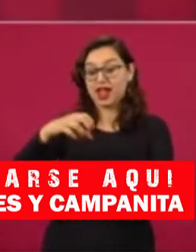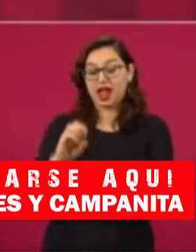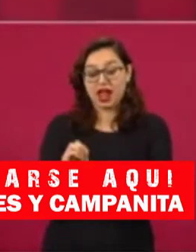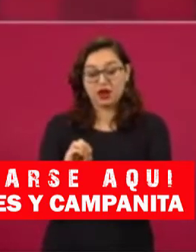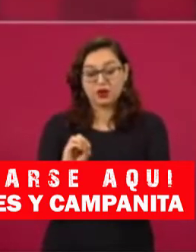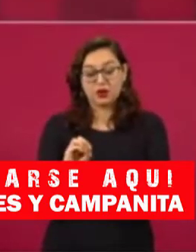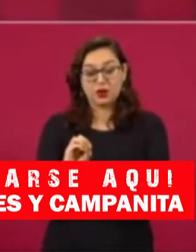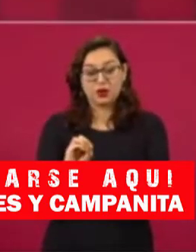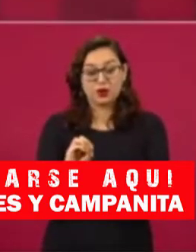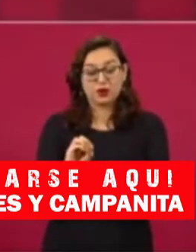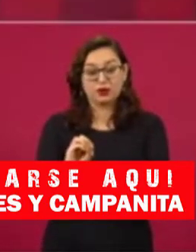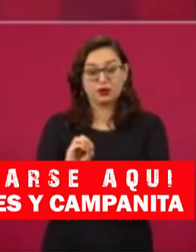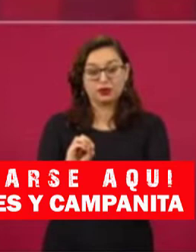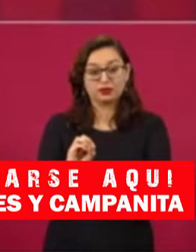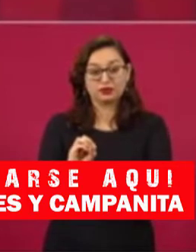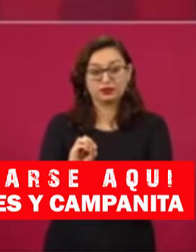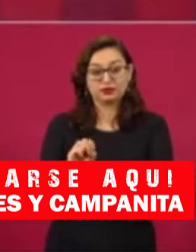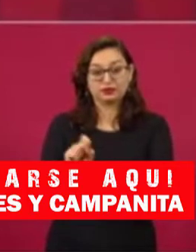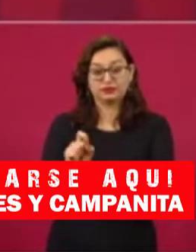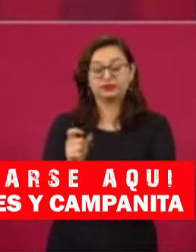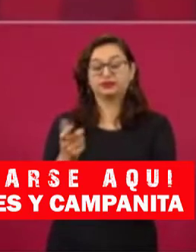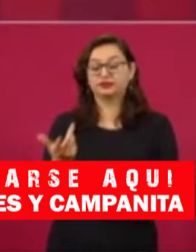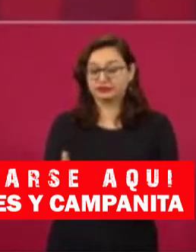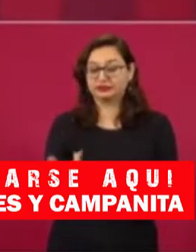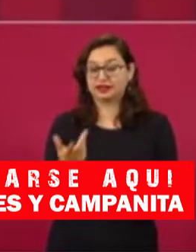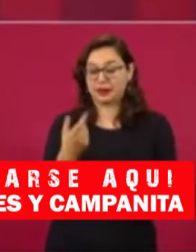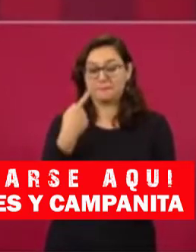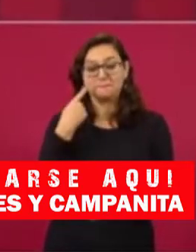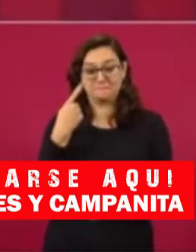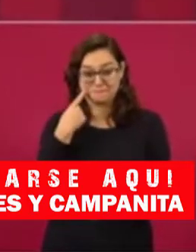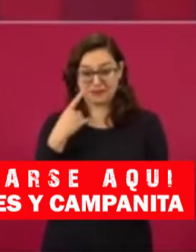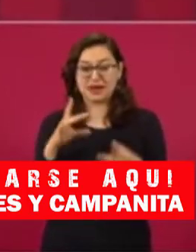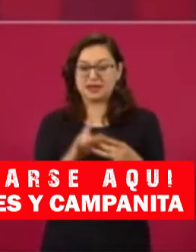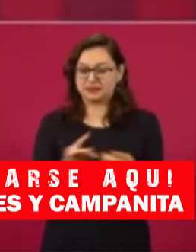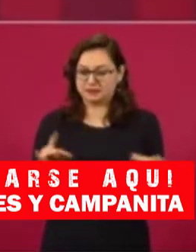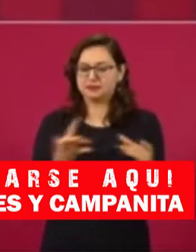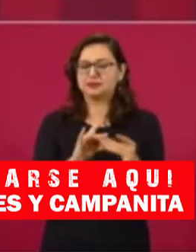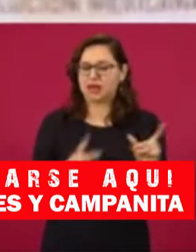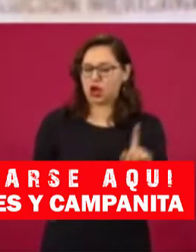él es, para contextualizar, porque también no se sabe mucho,